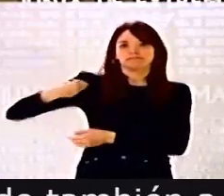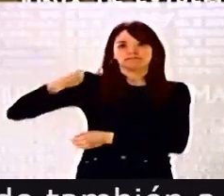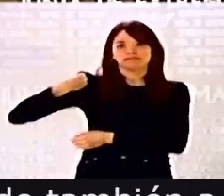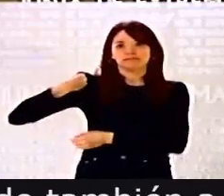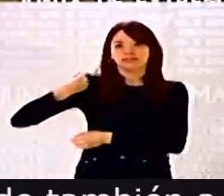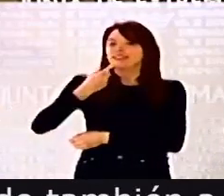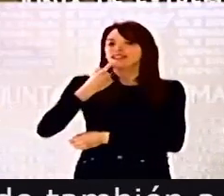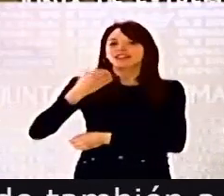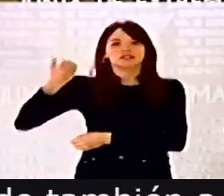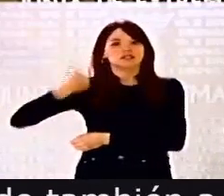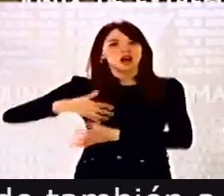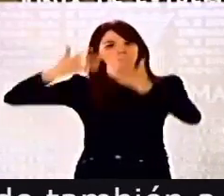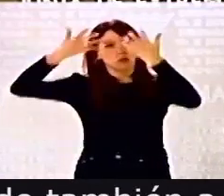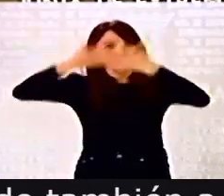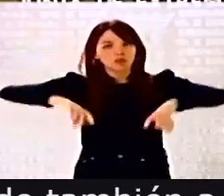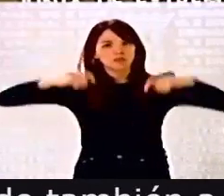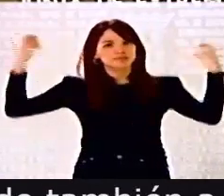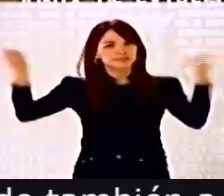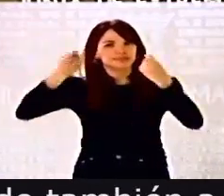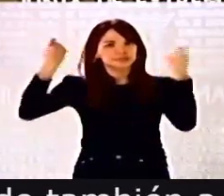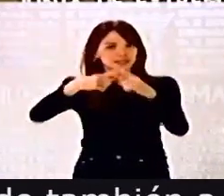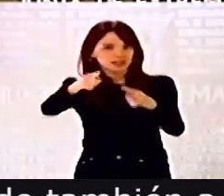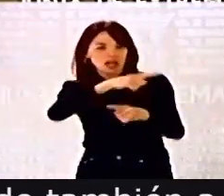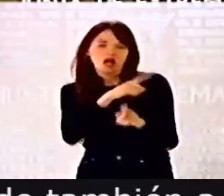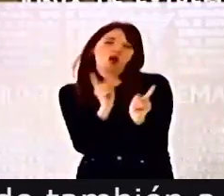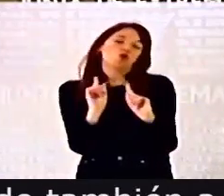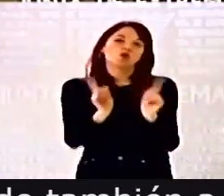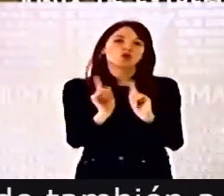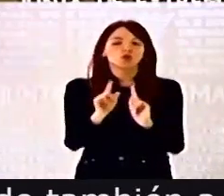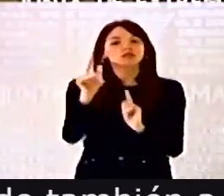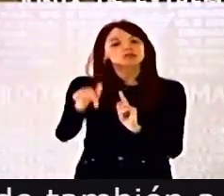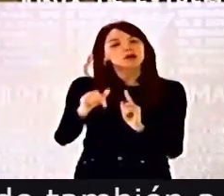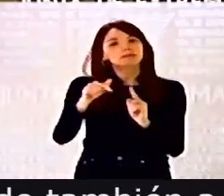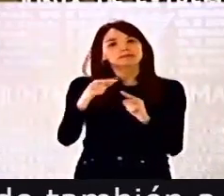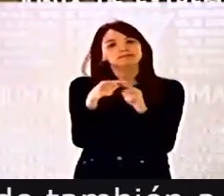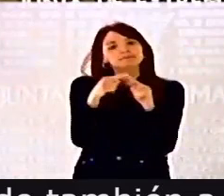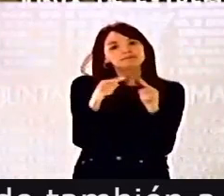este momento. Esta campaña de medios se complementará